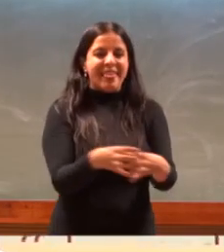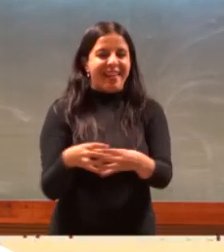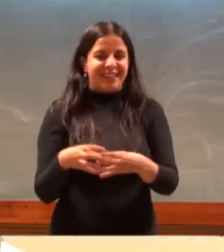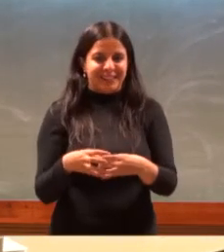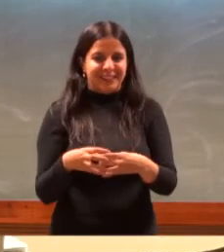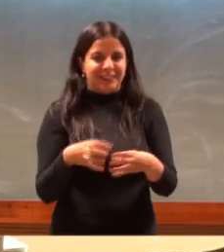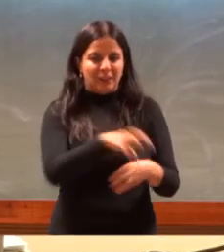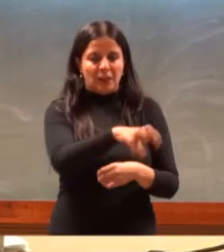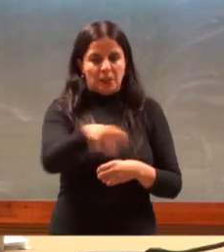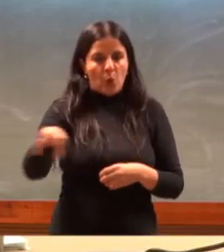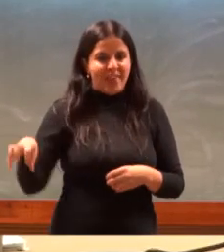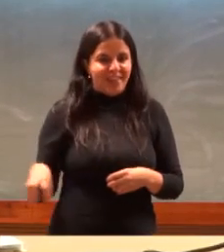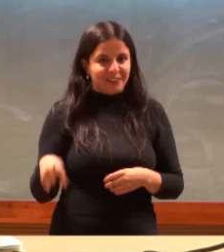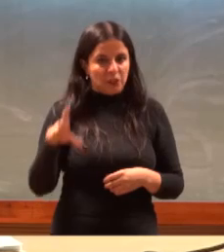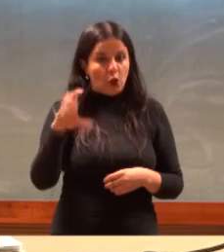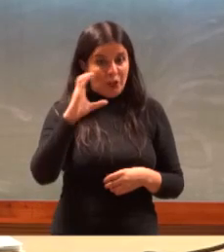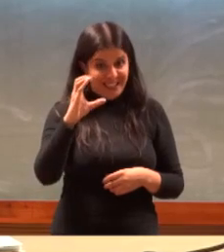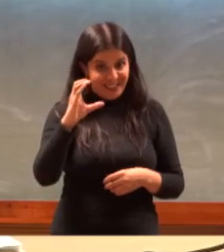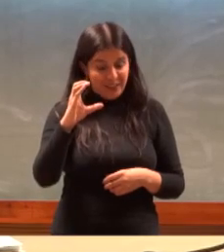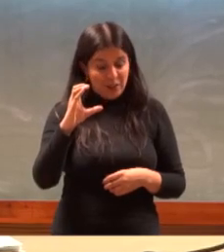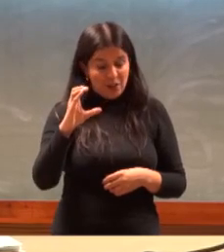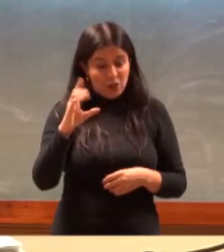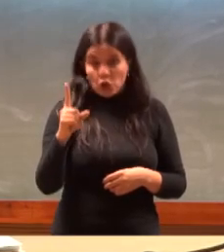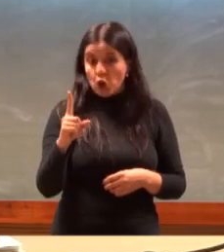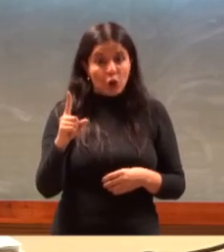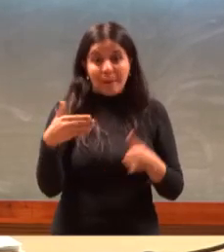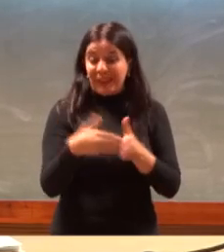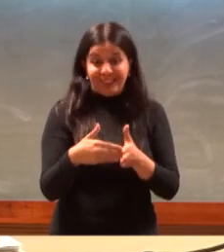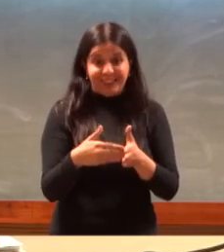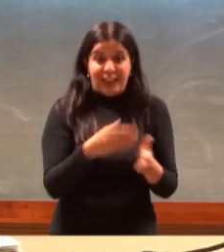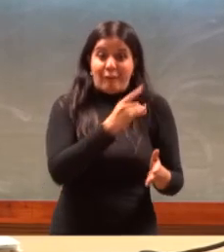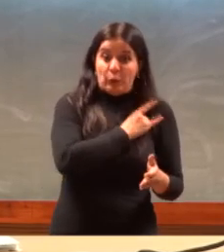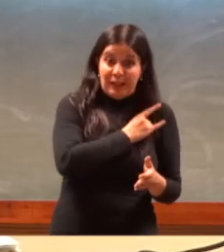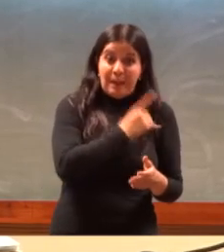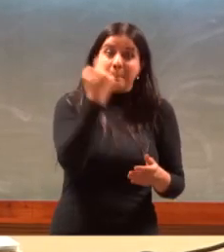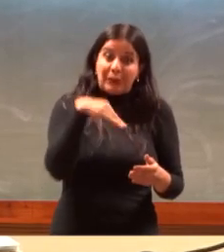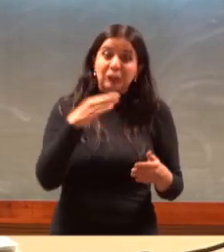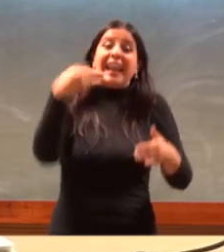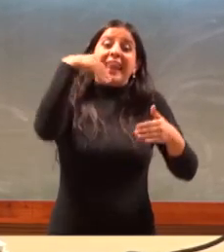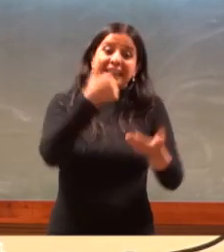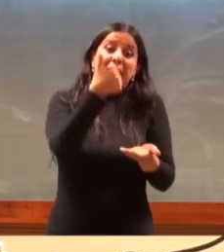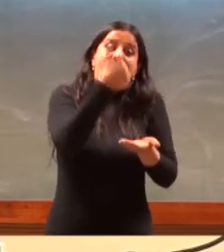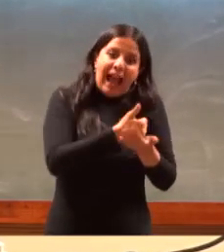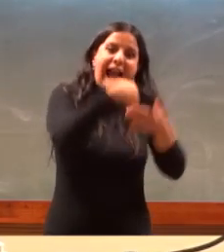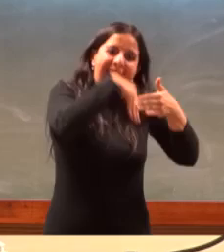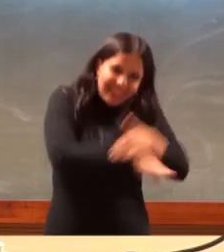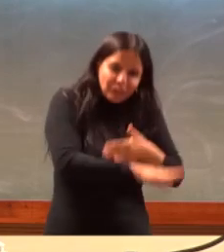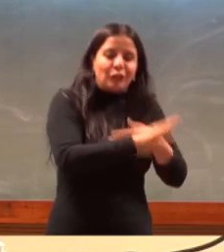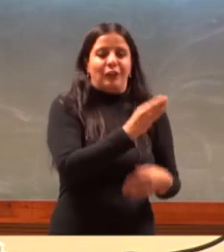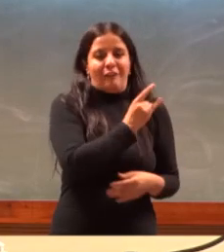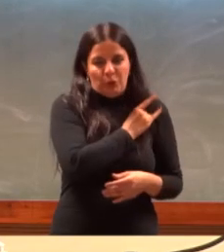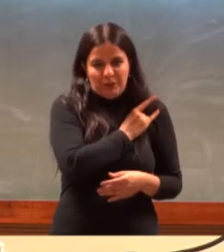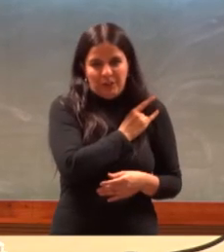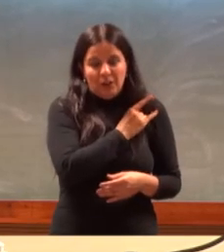dependen de la universidad amente Pero todas las unidades ejecutoras funcionan dentro de las facultades entonces en la actualidad en este momento se está